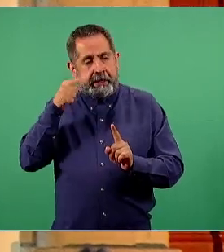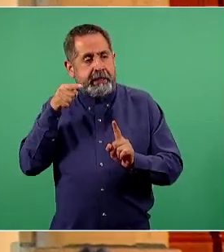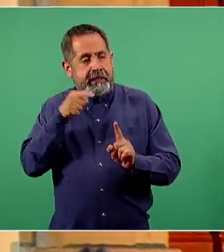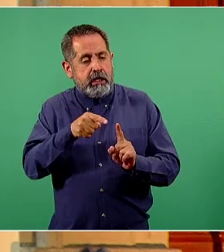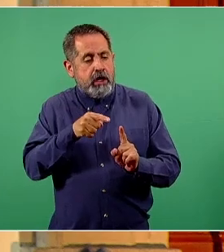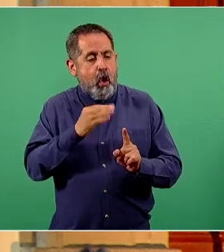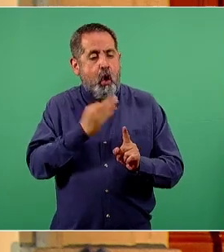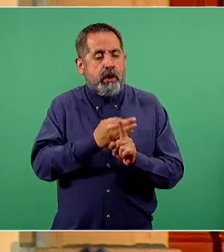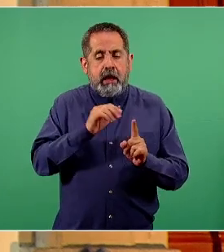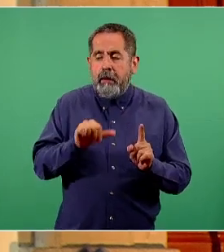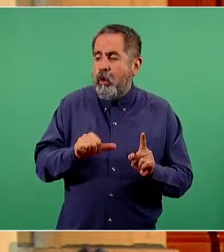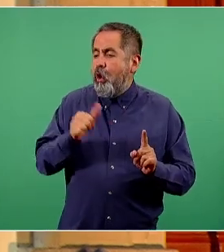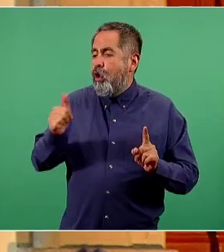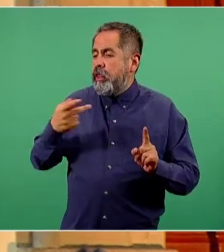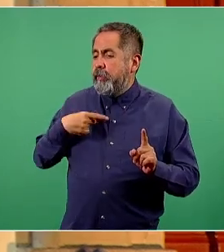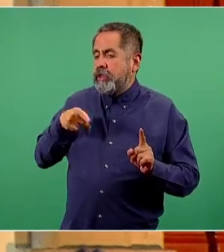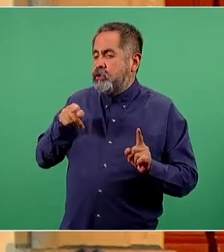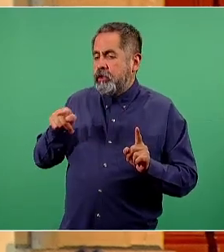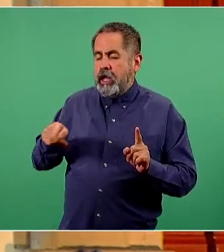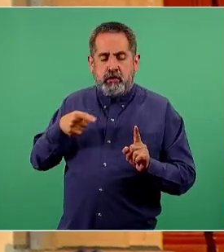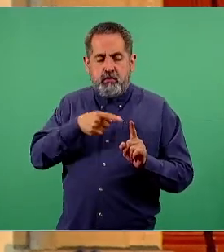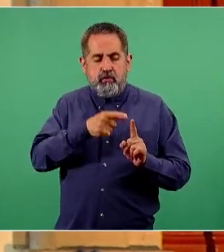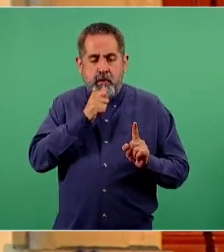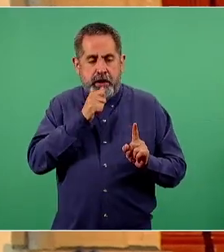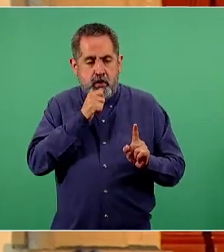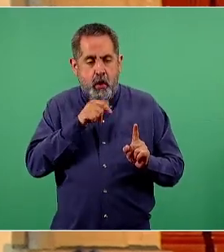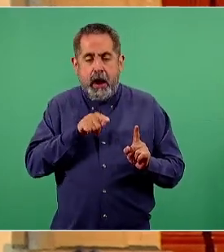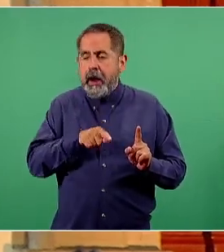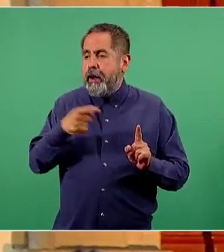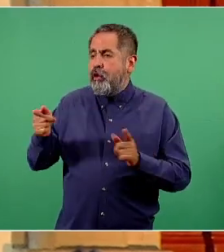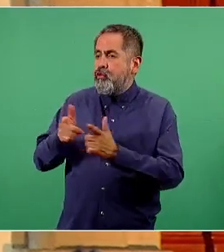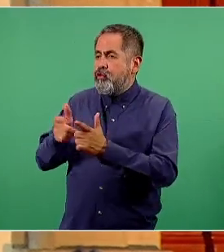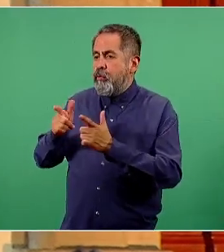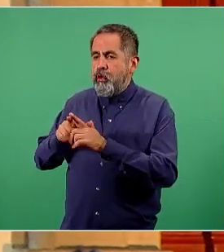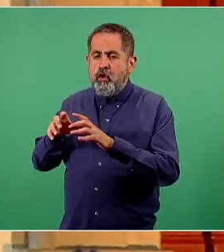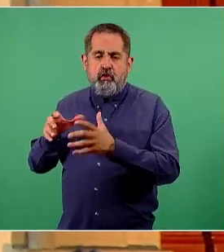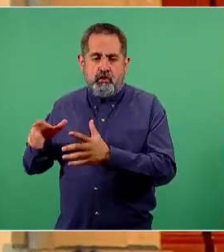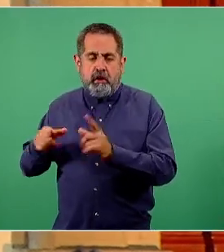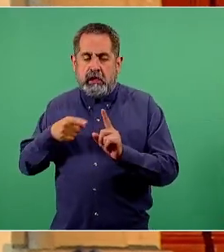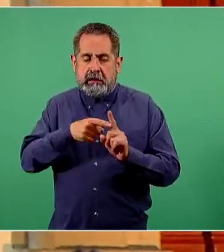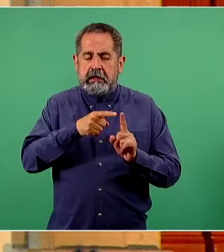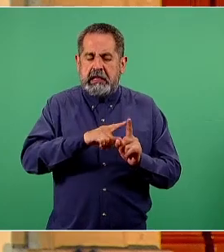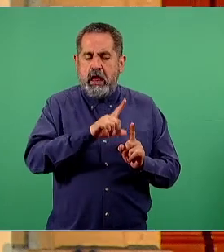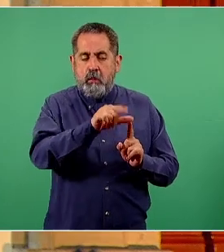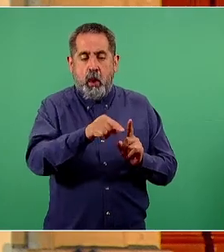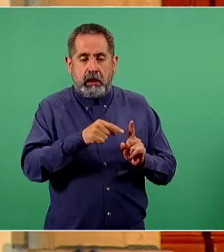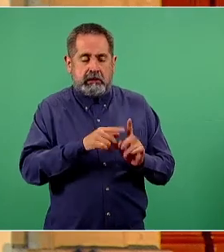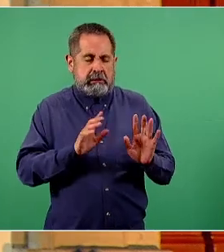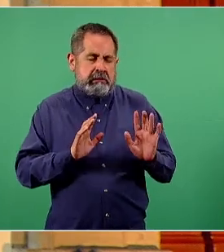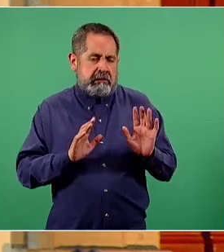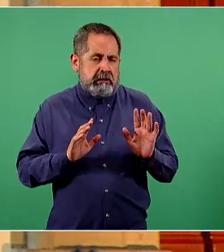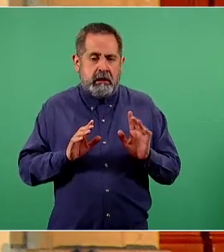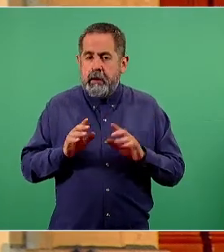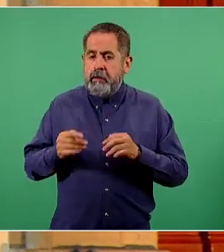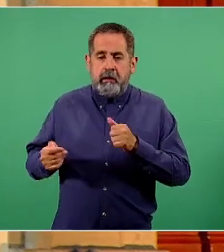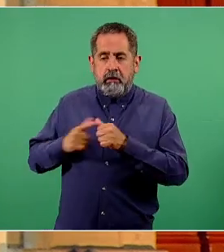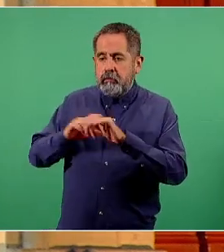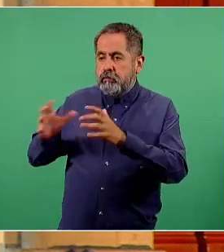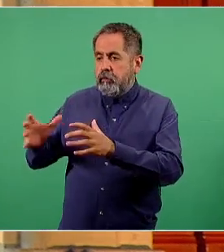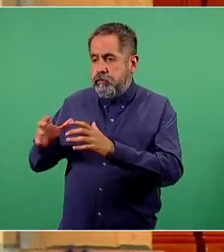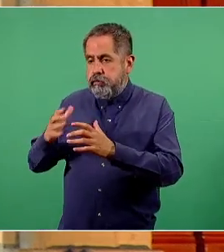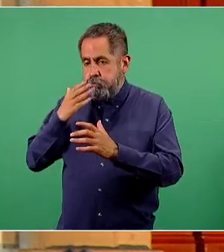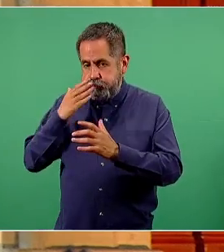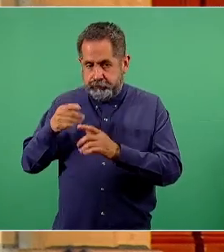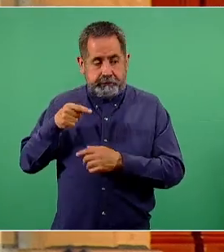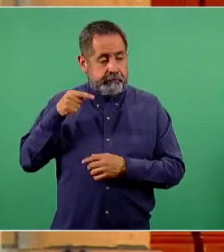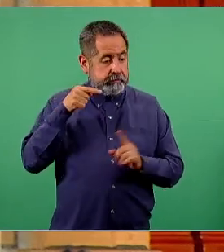curso una aplicación prioritaria para una población por los objetivos colectivos,